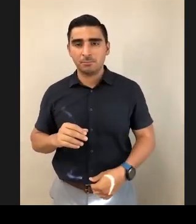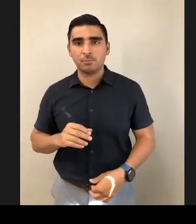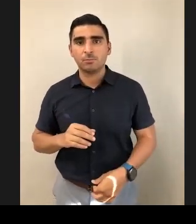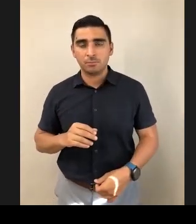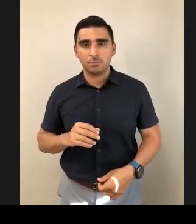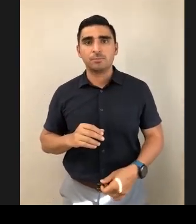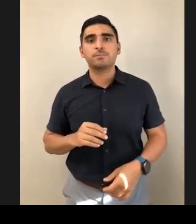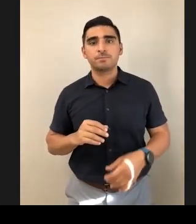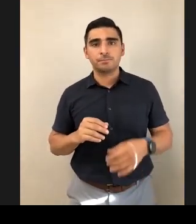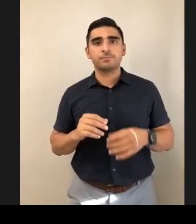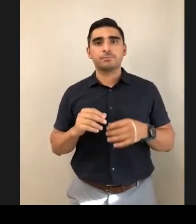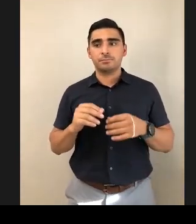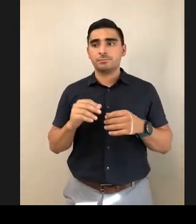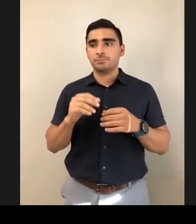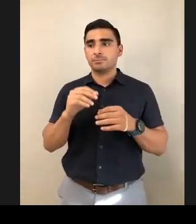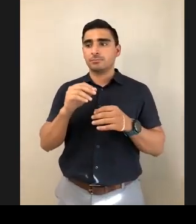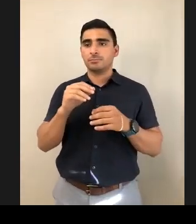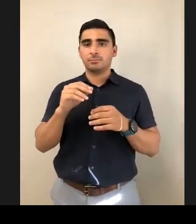porque